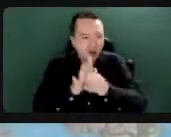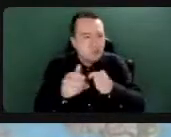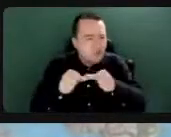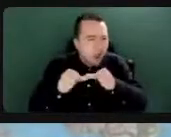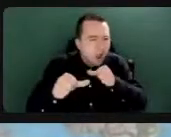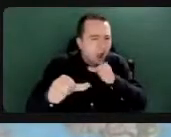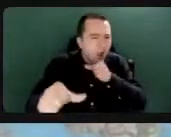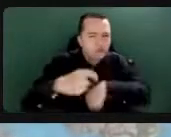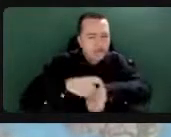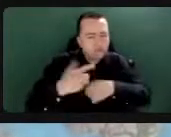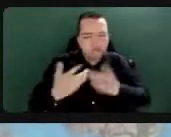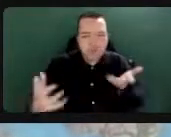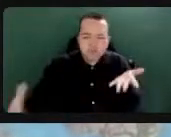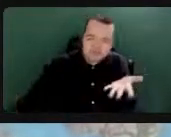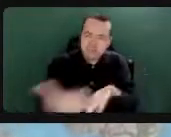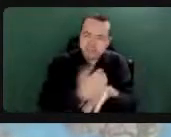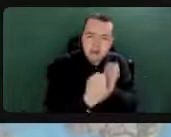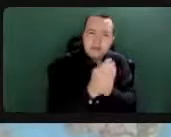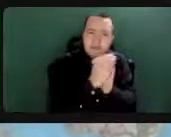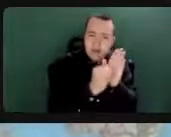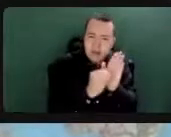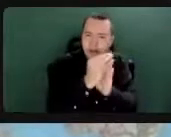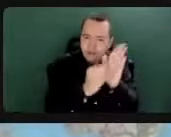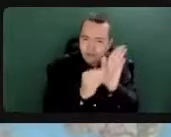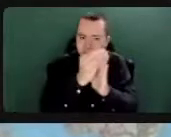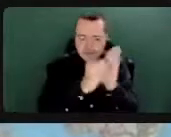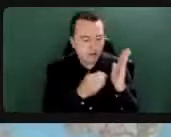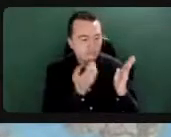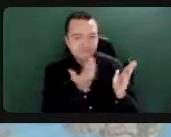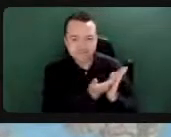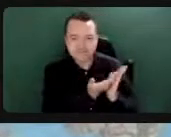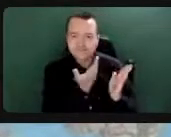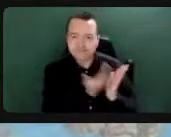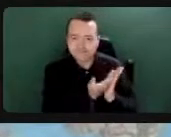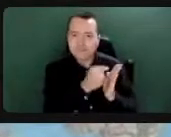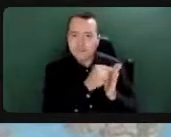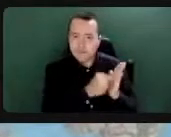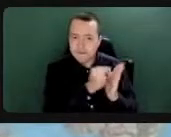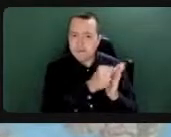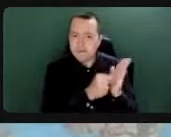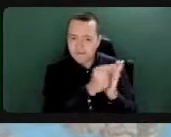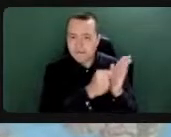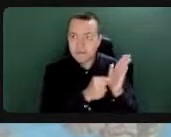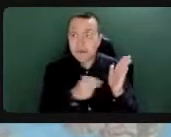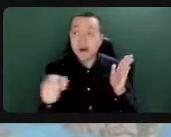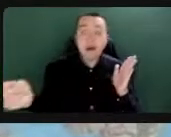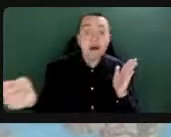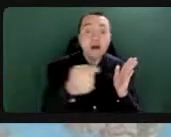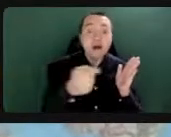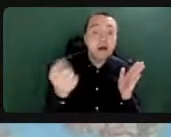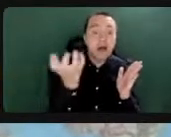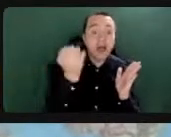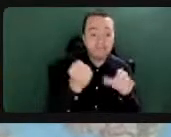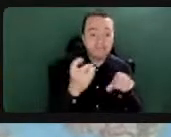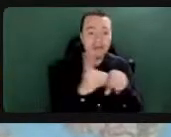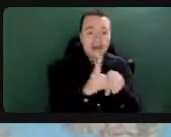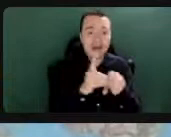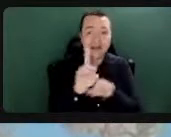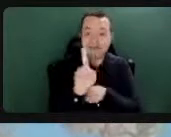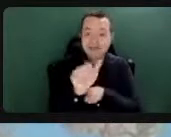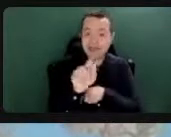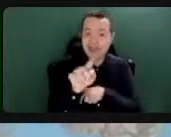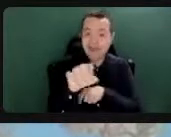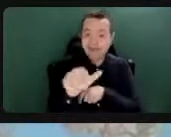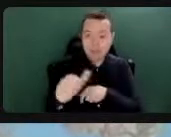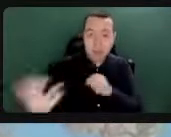intensa entre aquellos que producen la información, más bien que producen los datos, a nivel de los